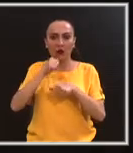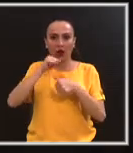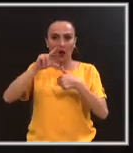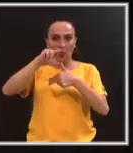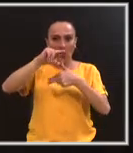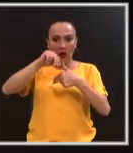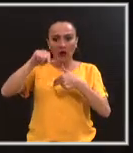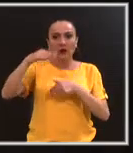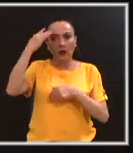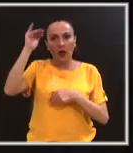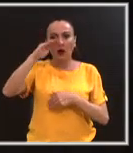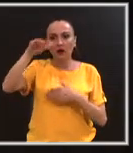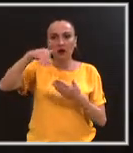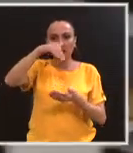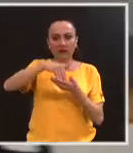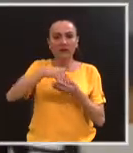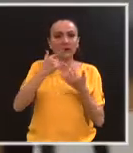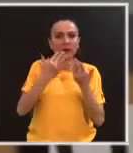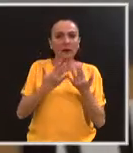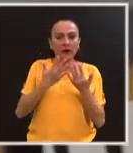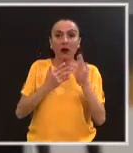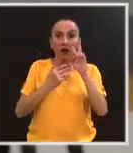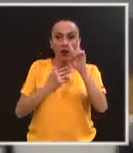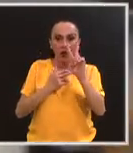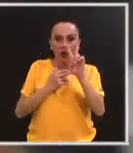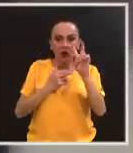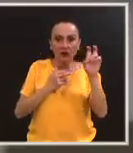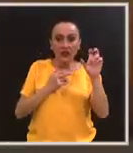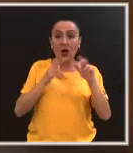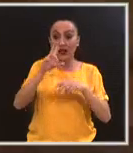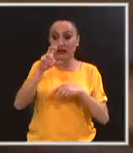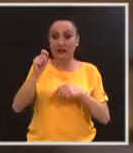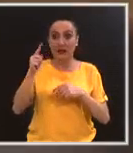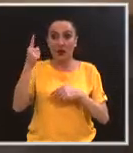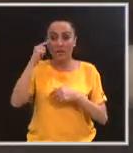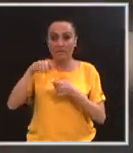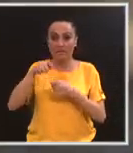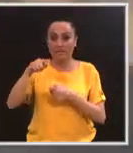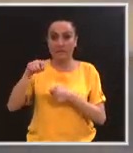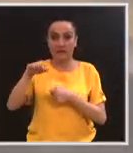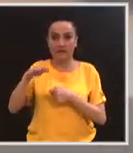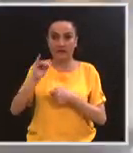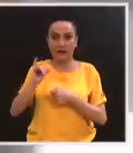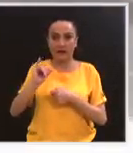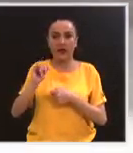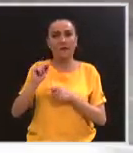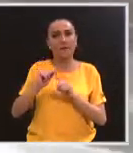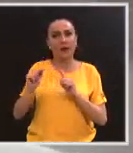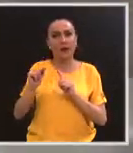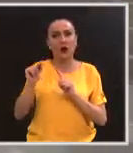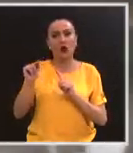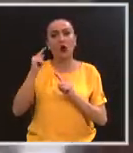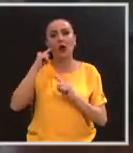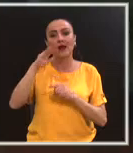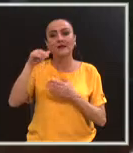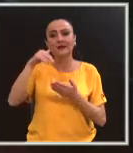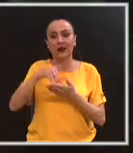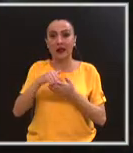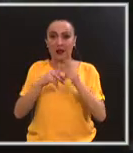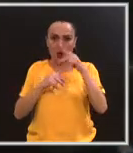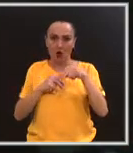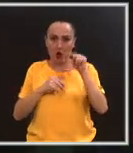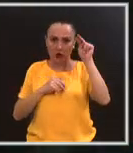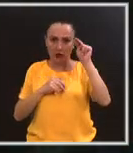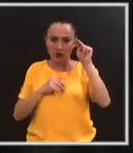el Pacífico central se esperan de 200 a 300 mm de lluvia acumulada mientras que en el valle central y Pacífico